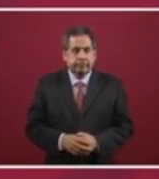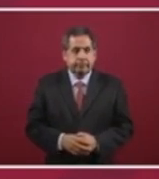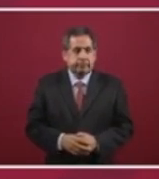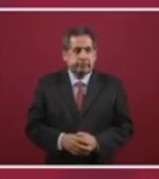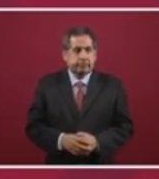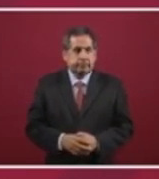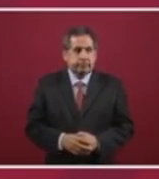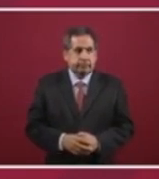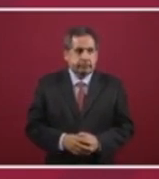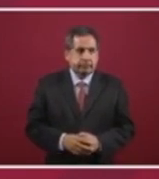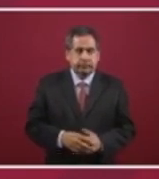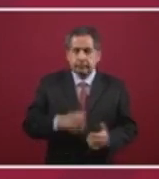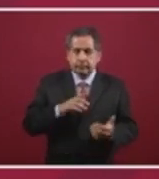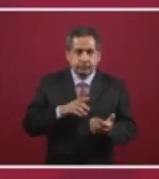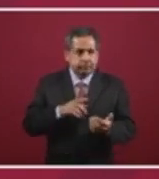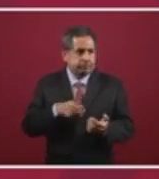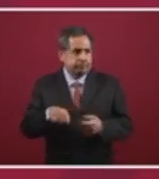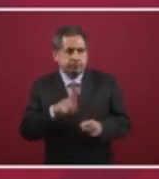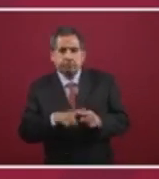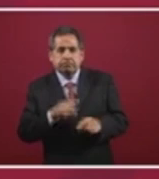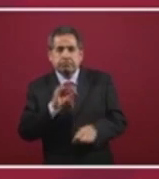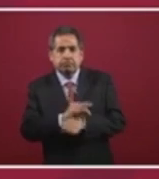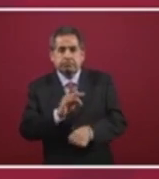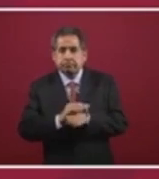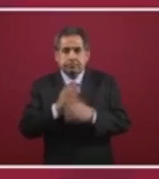Había indefensión,